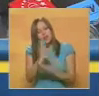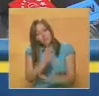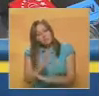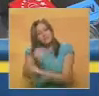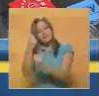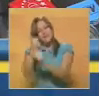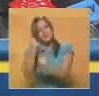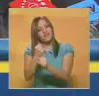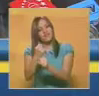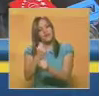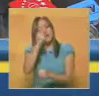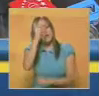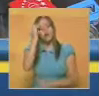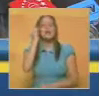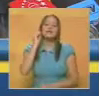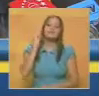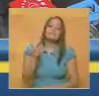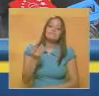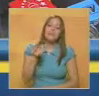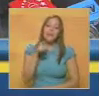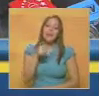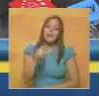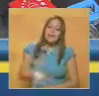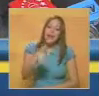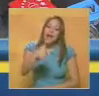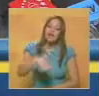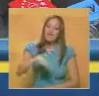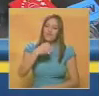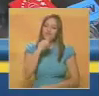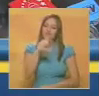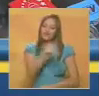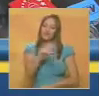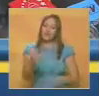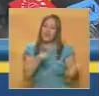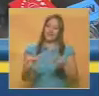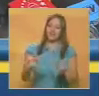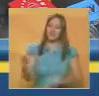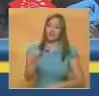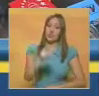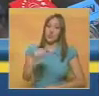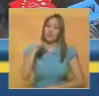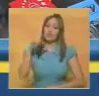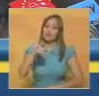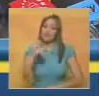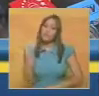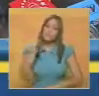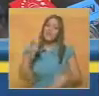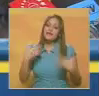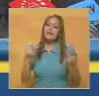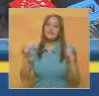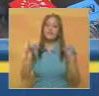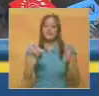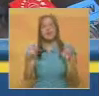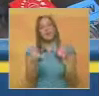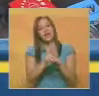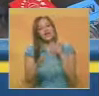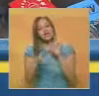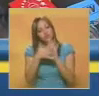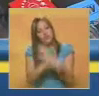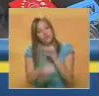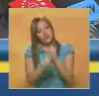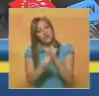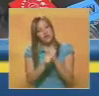este pero hemos dicho que no es suficiente con eso porque es necesario que la ley orgánica del trabajo